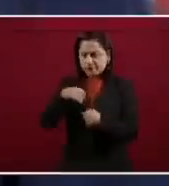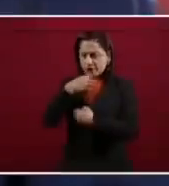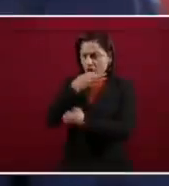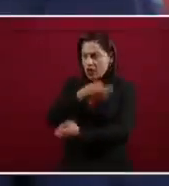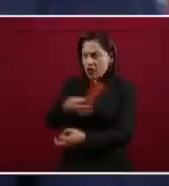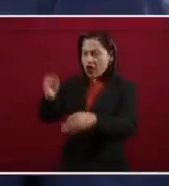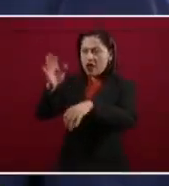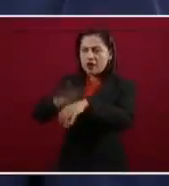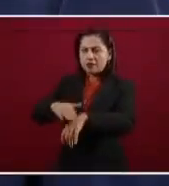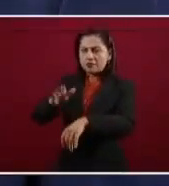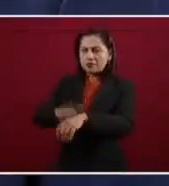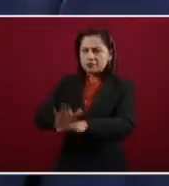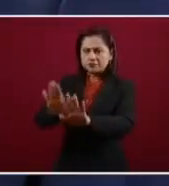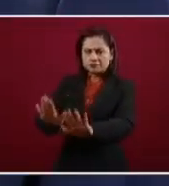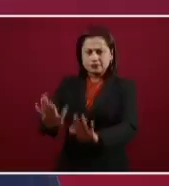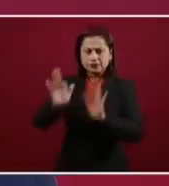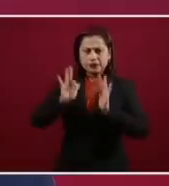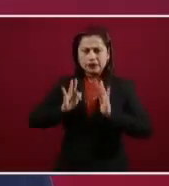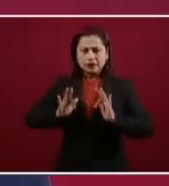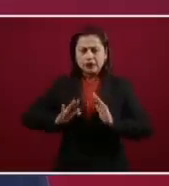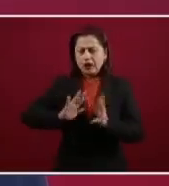nuevo del huracán